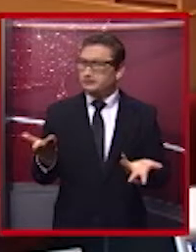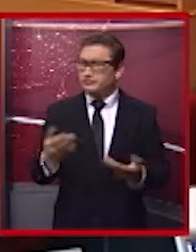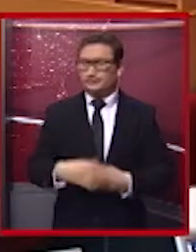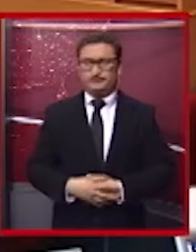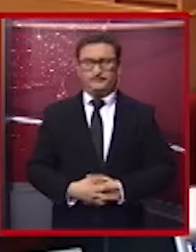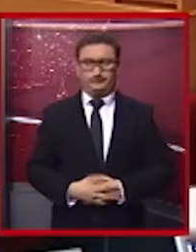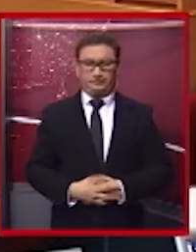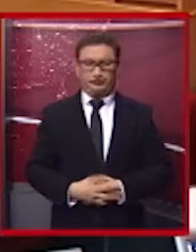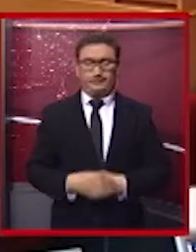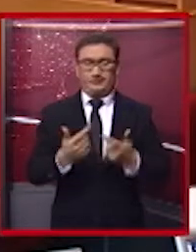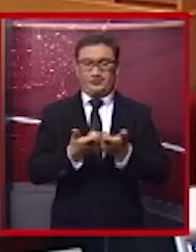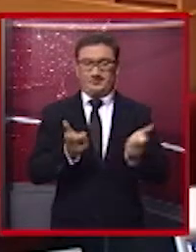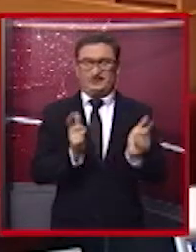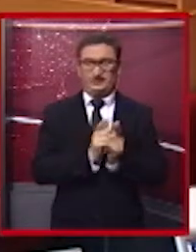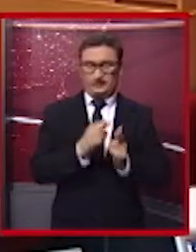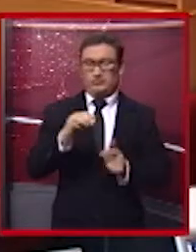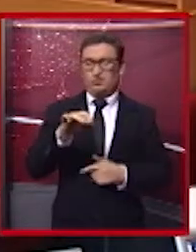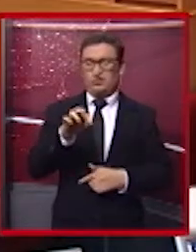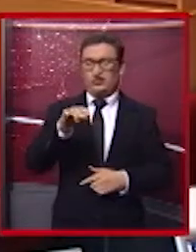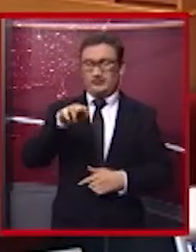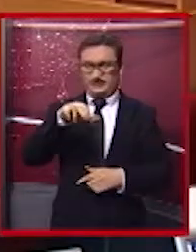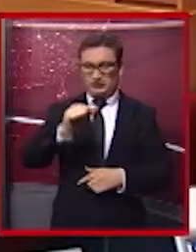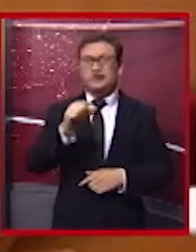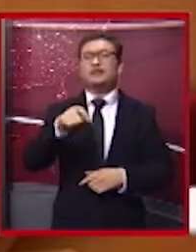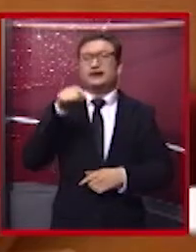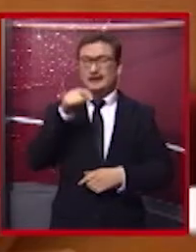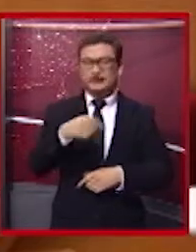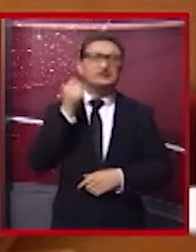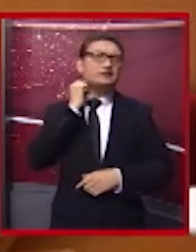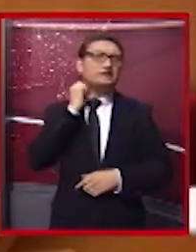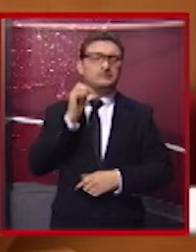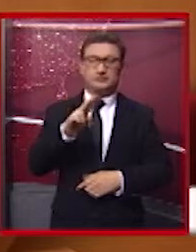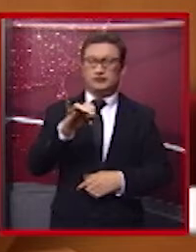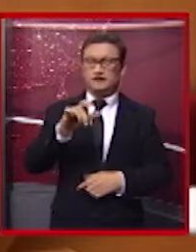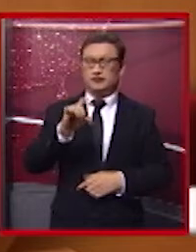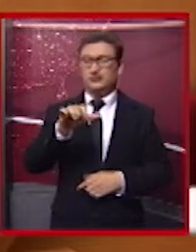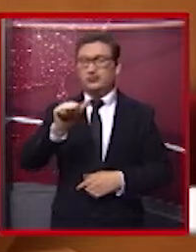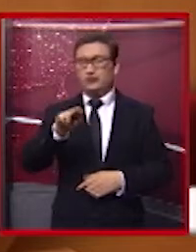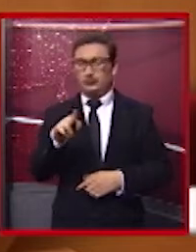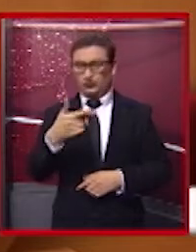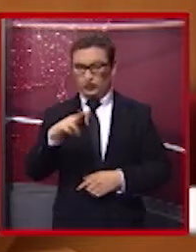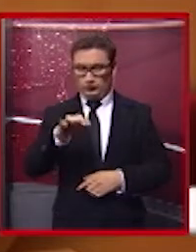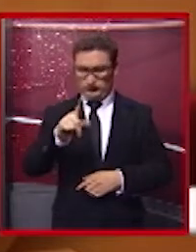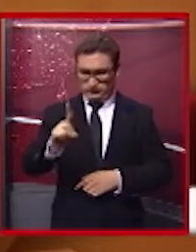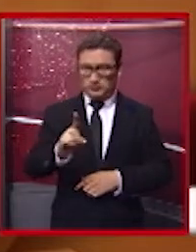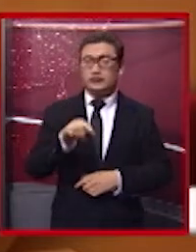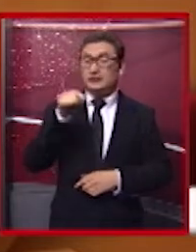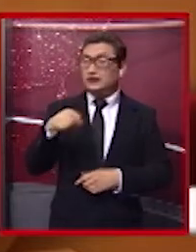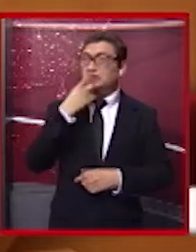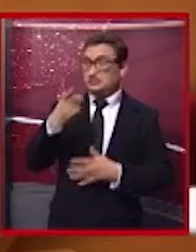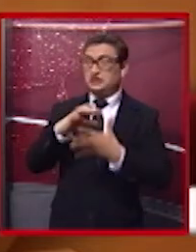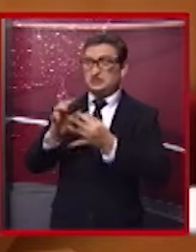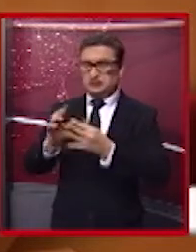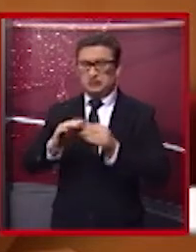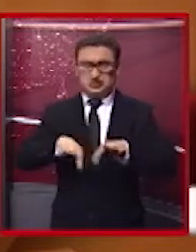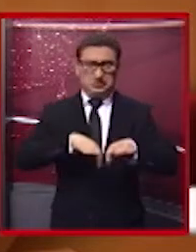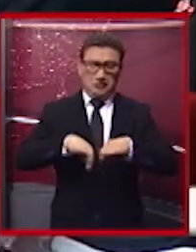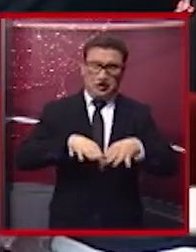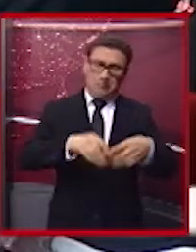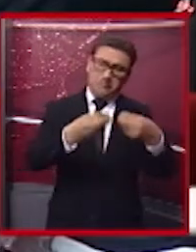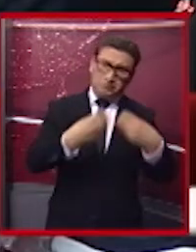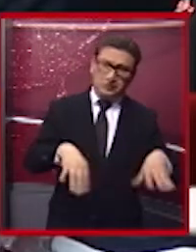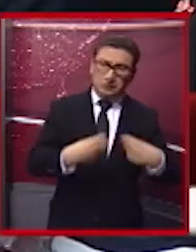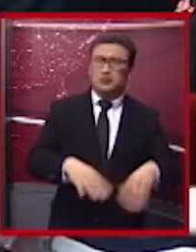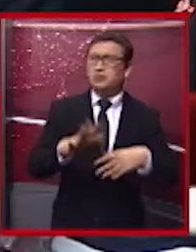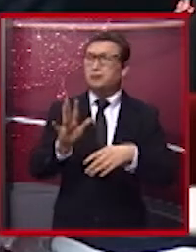A nombre del grupo parlamentario de Morena, el senador Ricardo Agüet condenó que se estén perdiendo empleos a causa del incremento